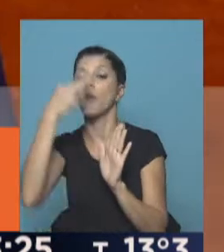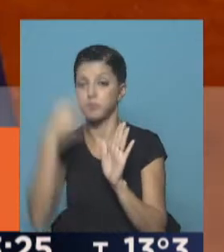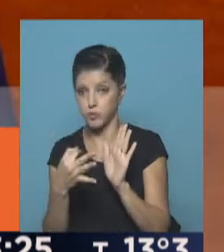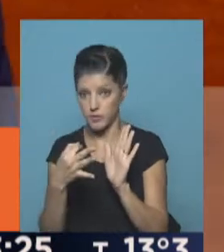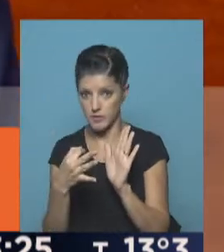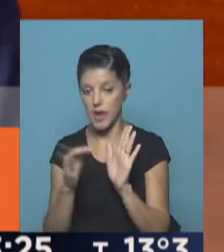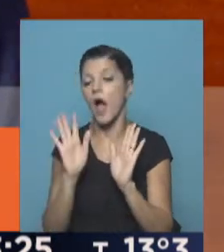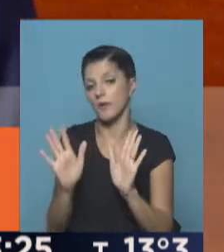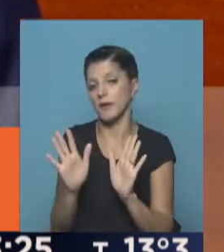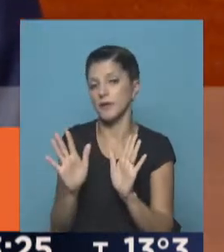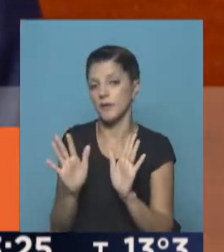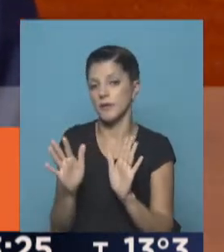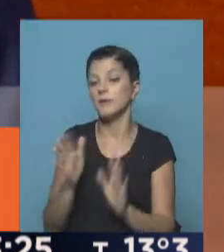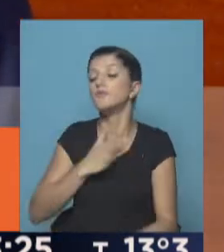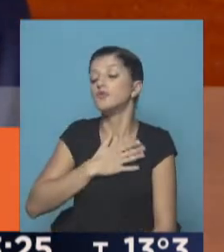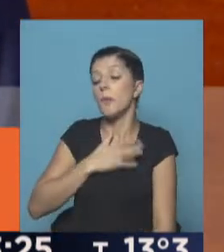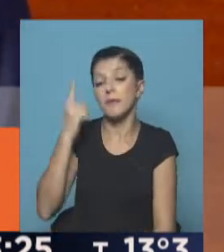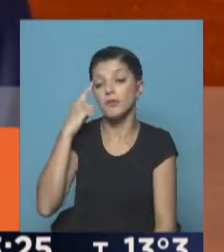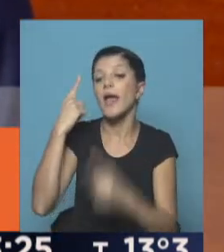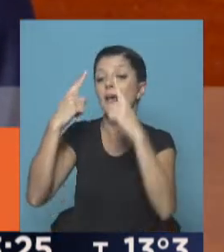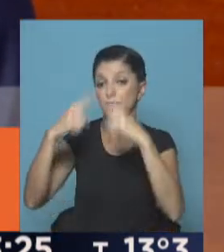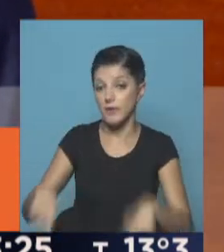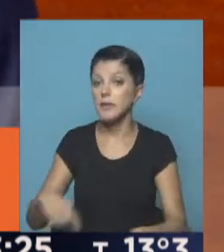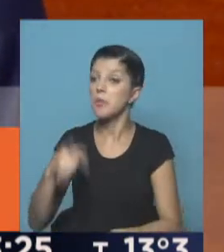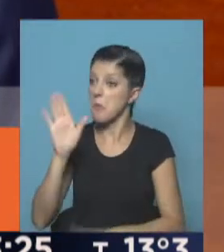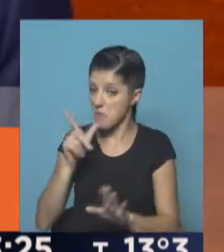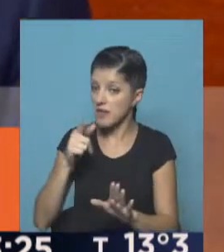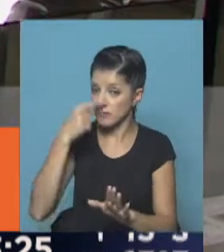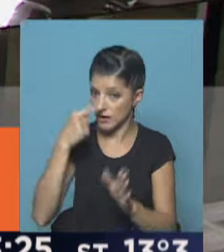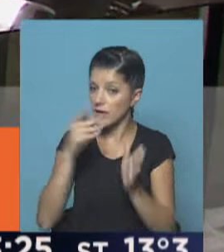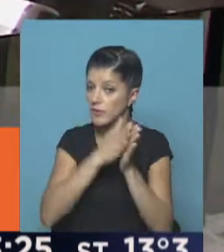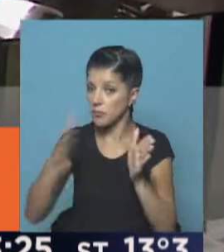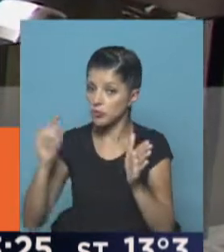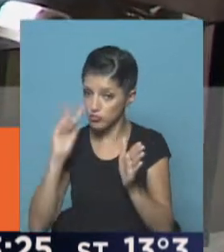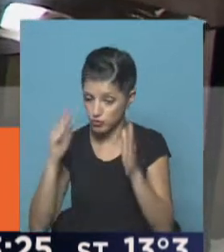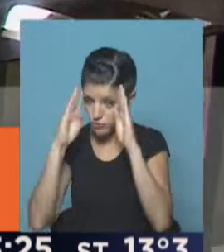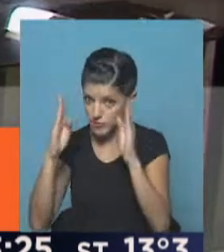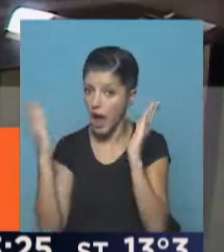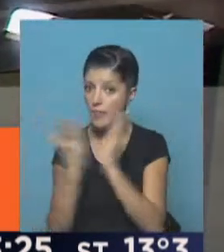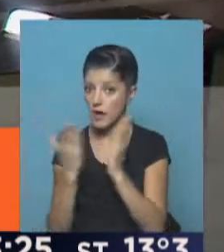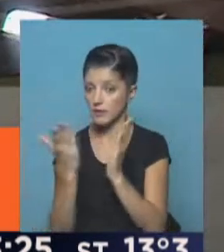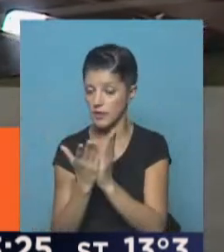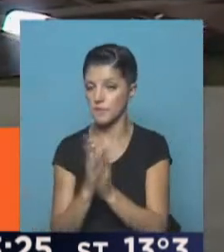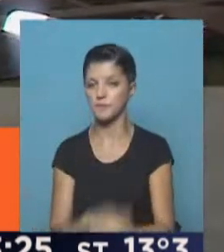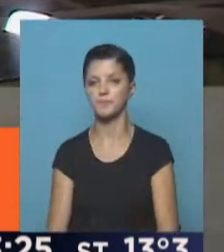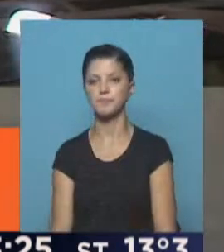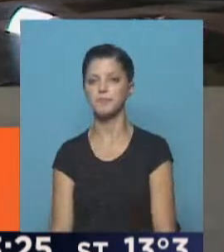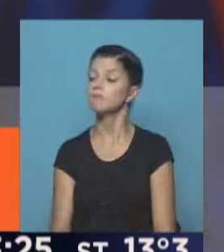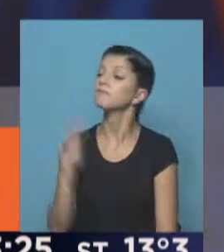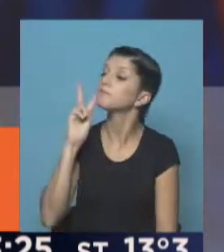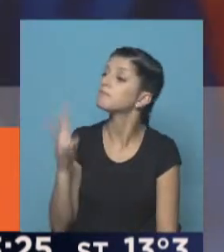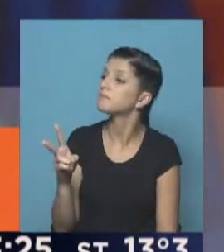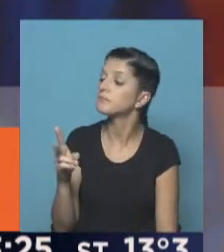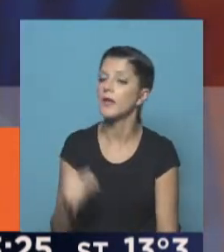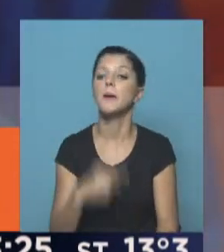las diferencias que puedo tener con eso, me parece un proceso interesante para seguirlo y estudiarlo. ¿Cómo lo ves, Jorge? Y fue el primer ministro, en